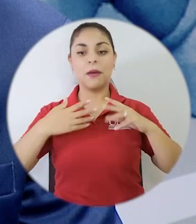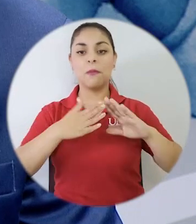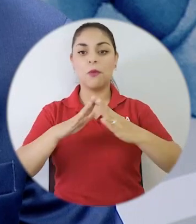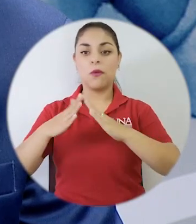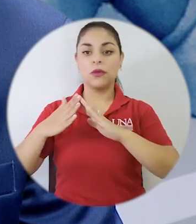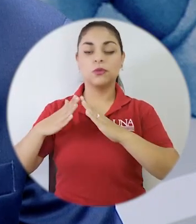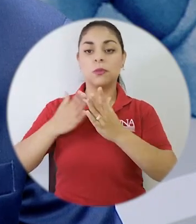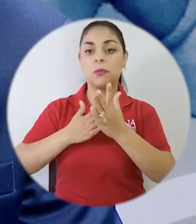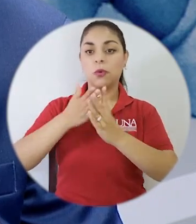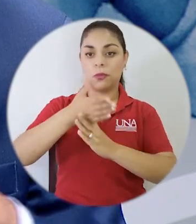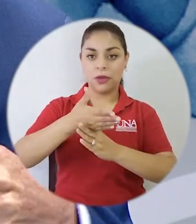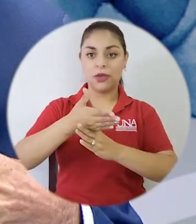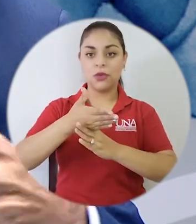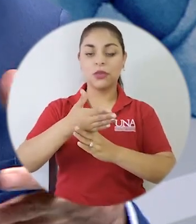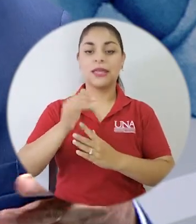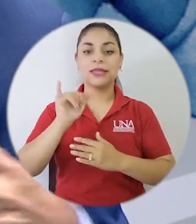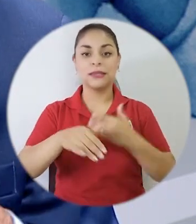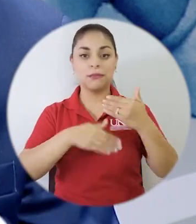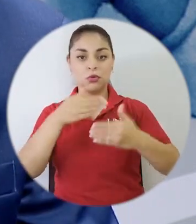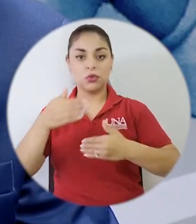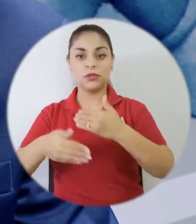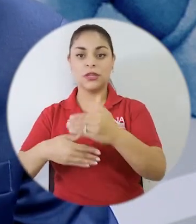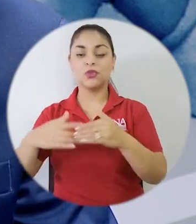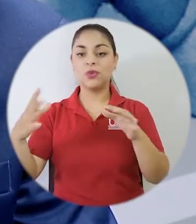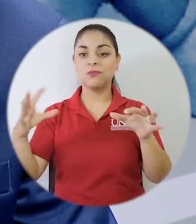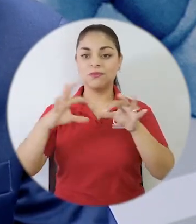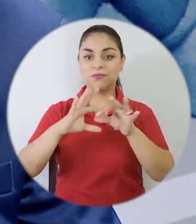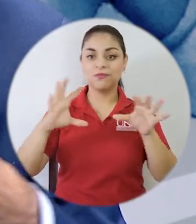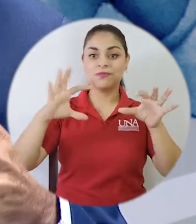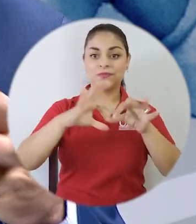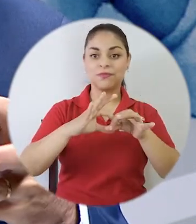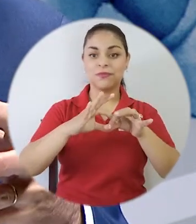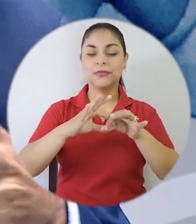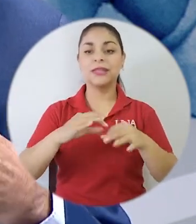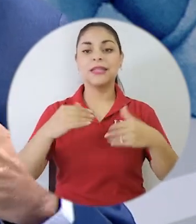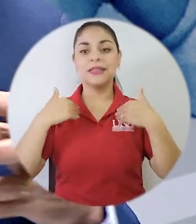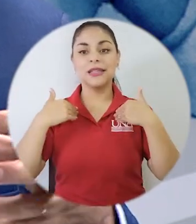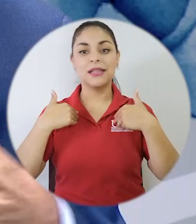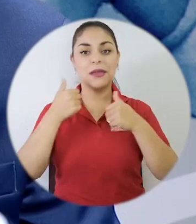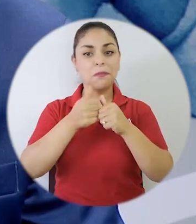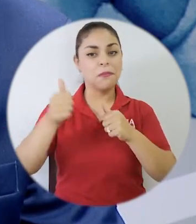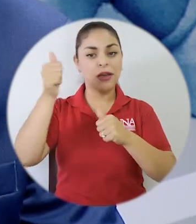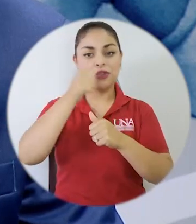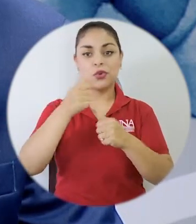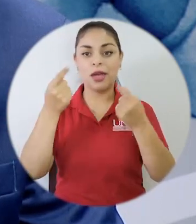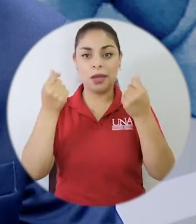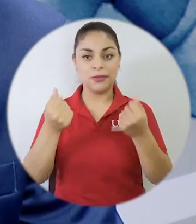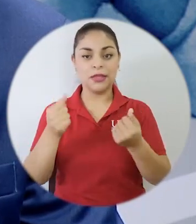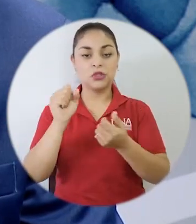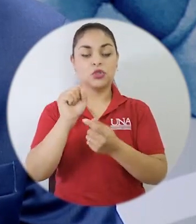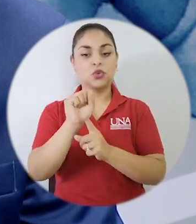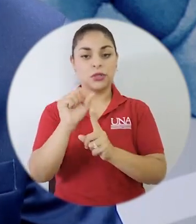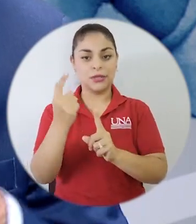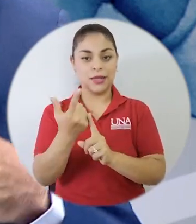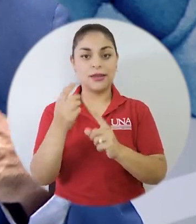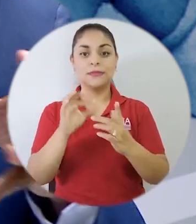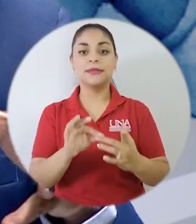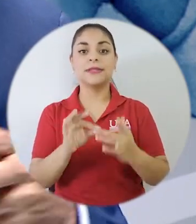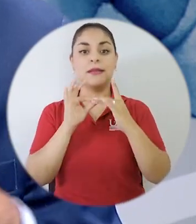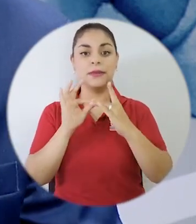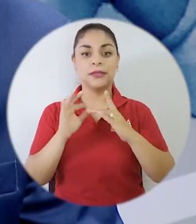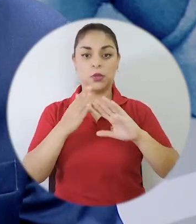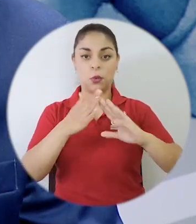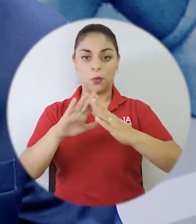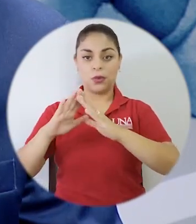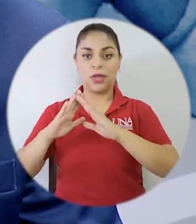de vida de la población a través de ese proceso de asociatividad, de generar mayor capital social, sobre